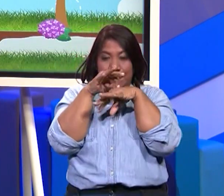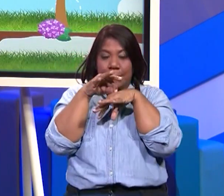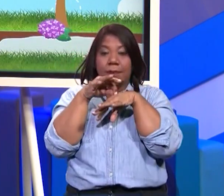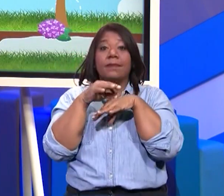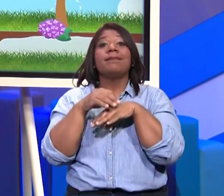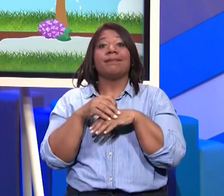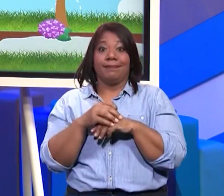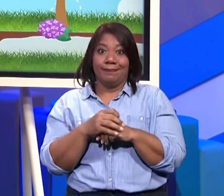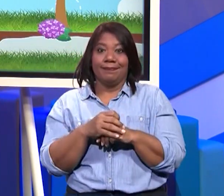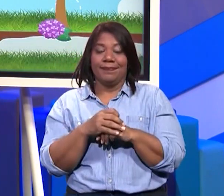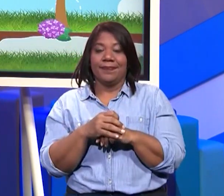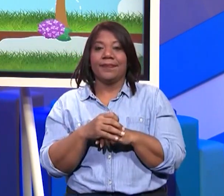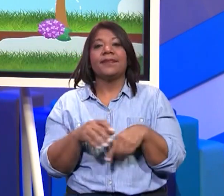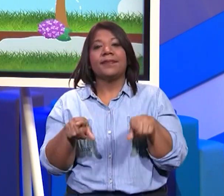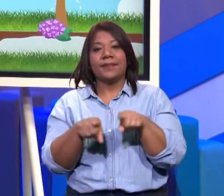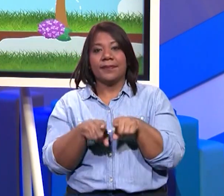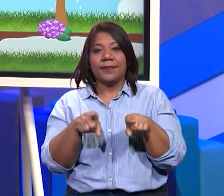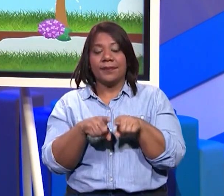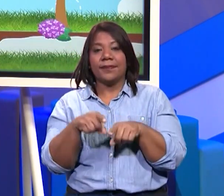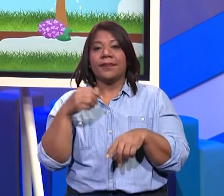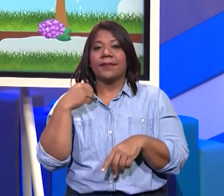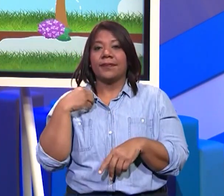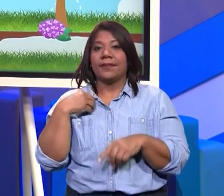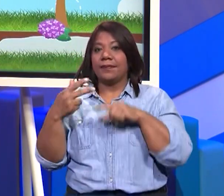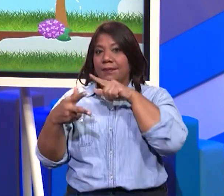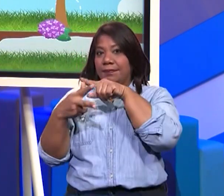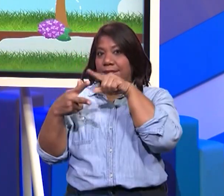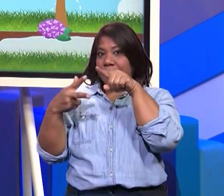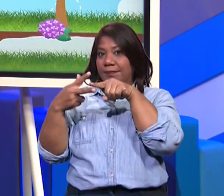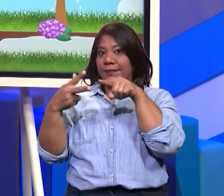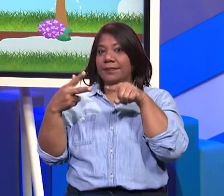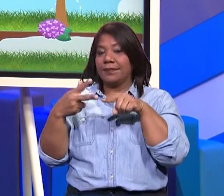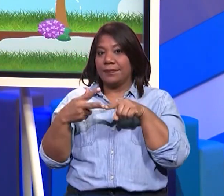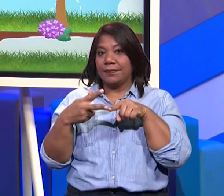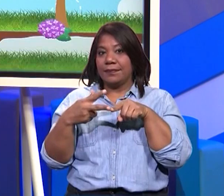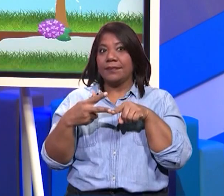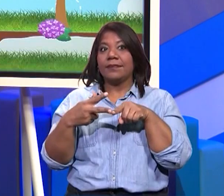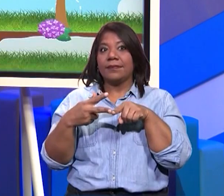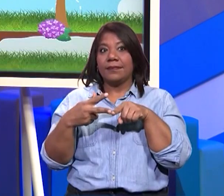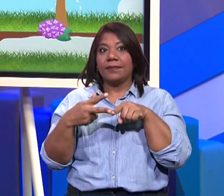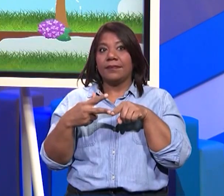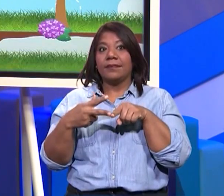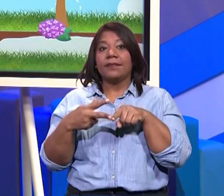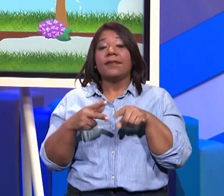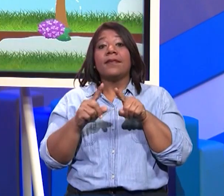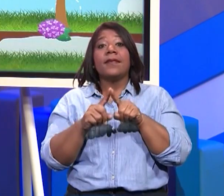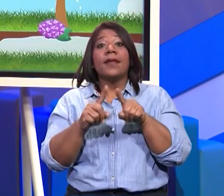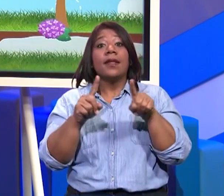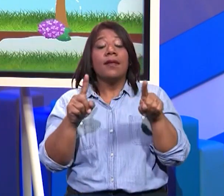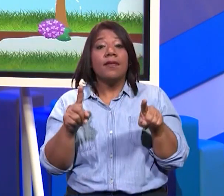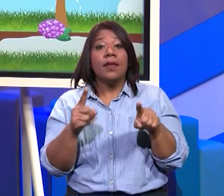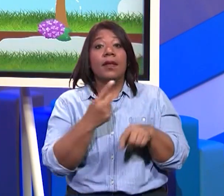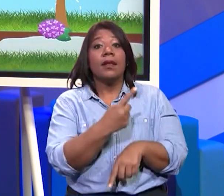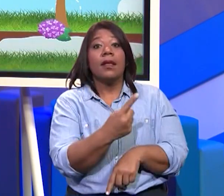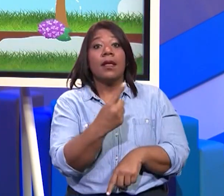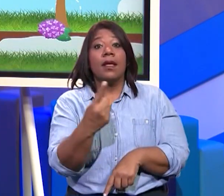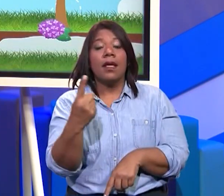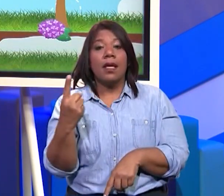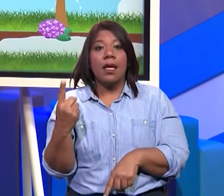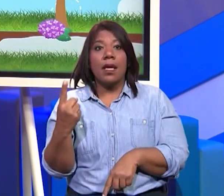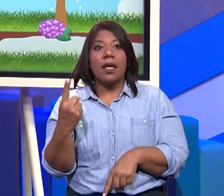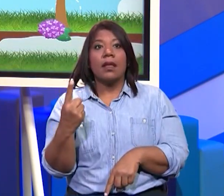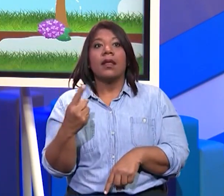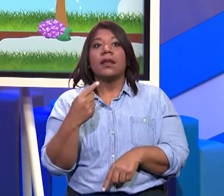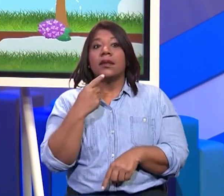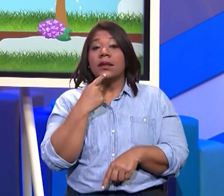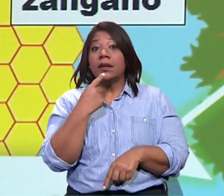pupa. Tenemos aquí entonces tres tipos, ¿verdad?, de abejas dependiendo de la función que realizan dentro de la colmena.